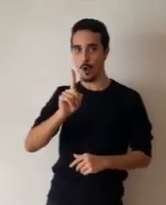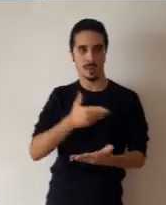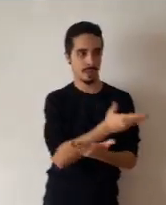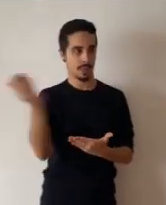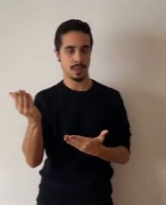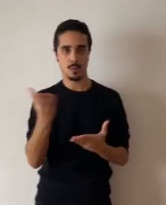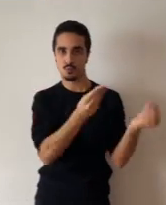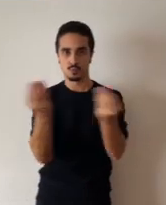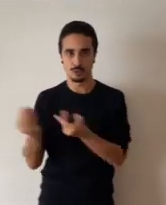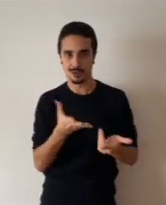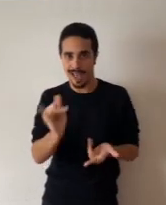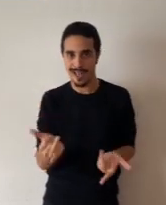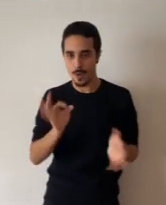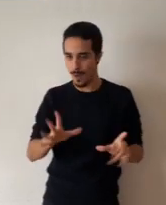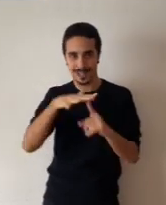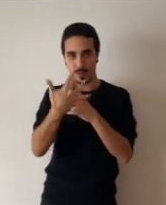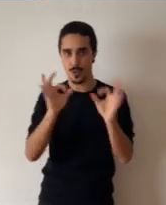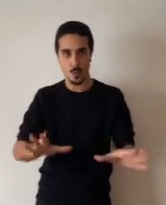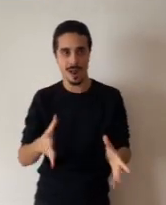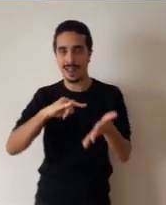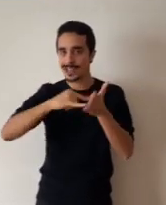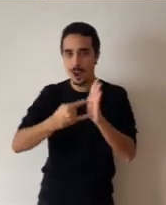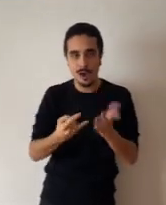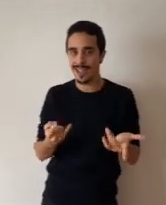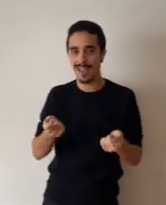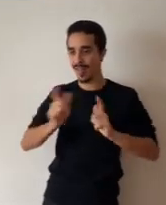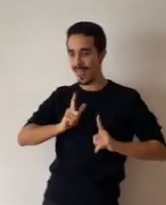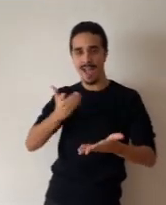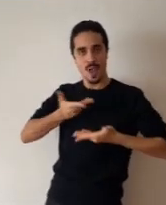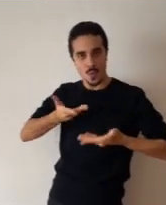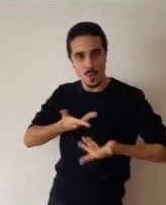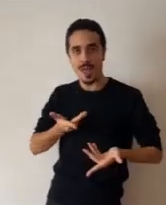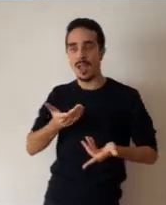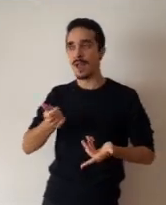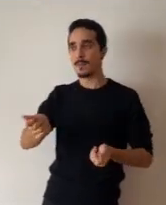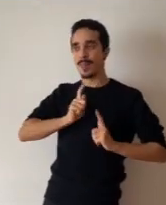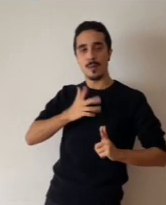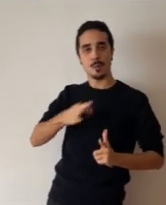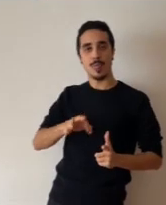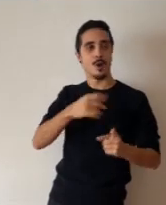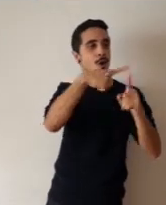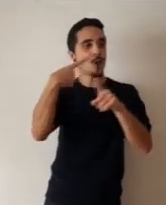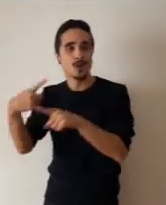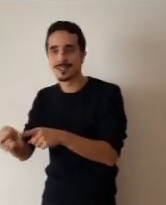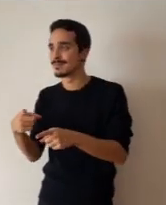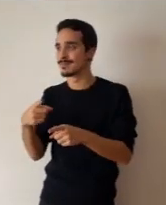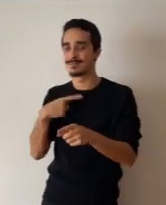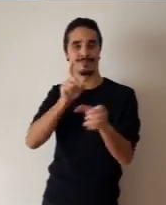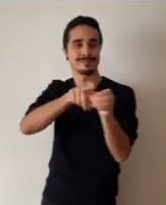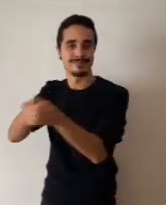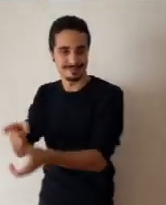que les pasa lo mismo y que esa tecnología a las otras personas les ayuda y les permite hacer otras muchas cosas que a lo